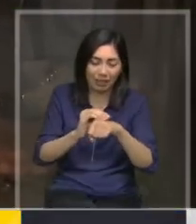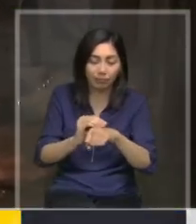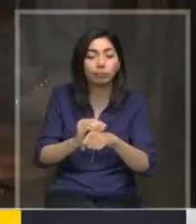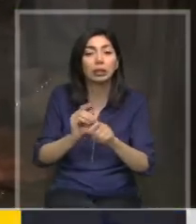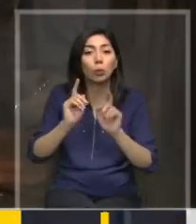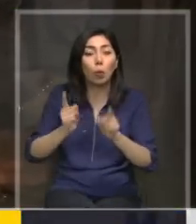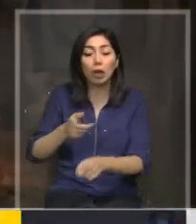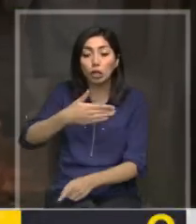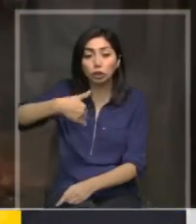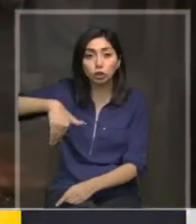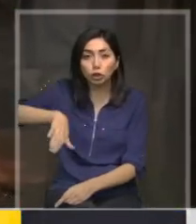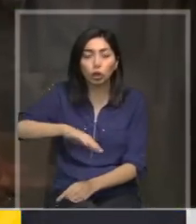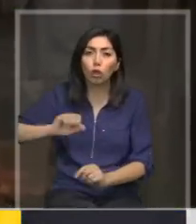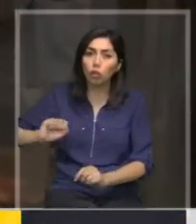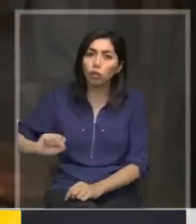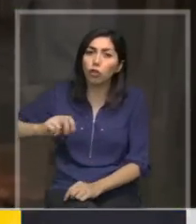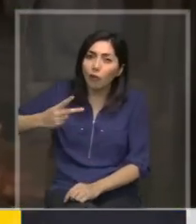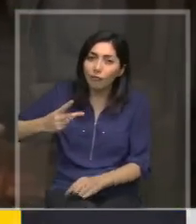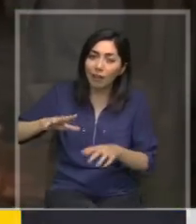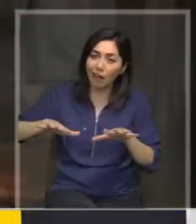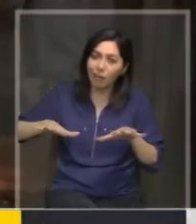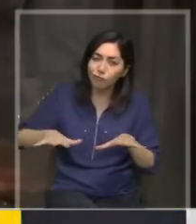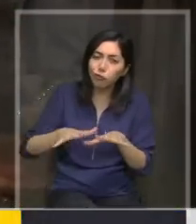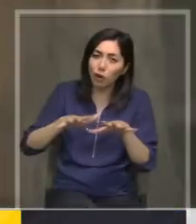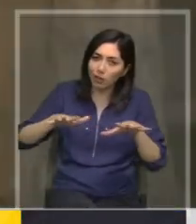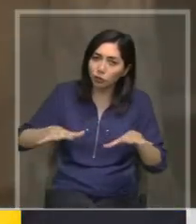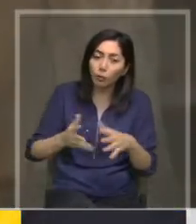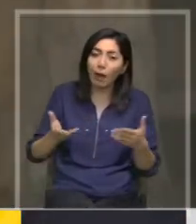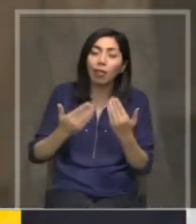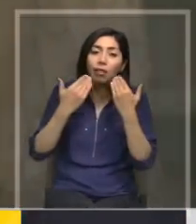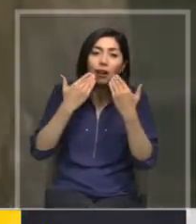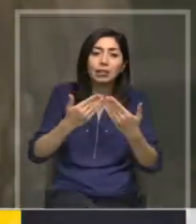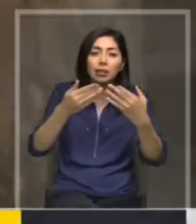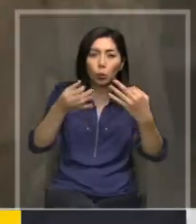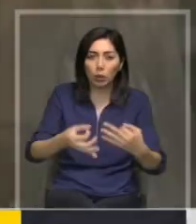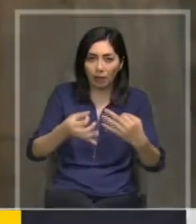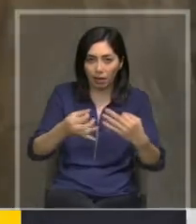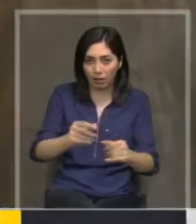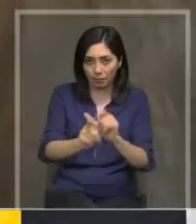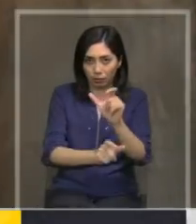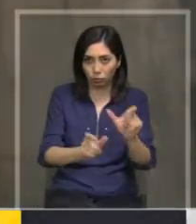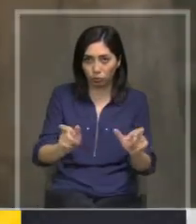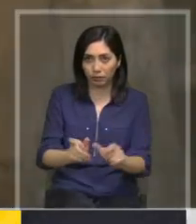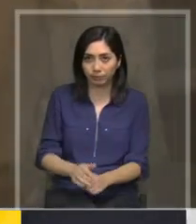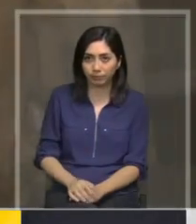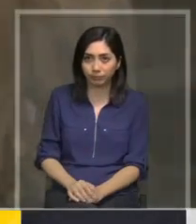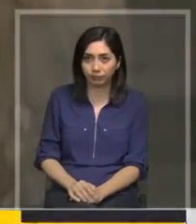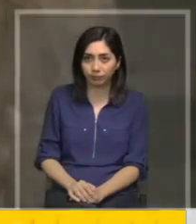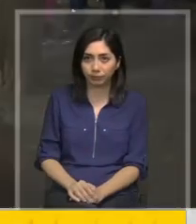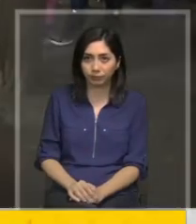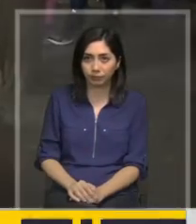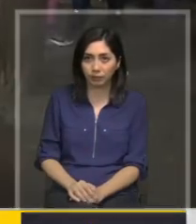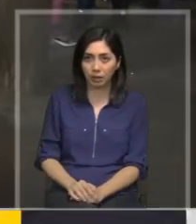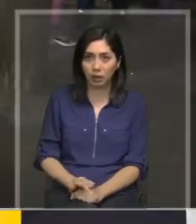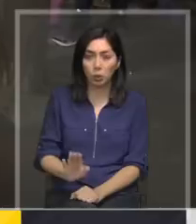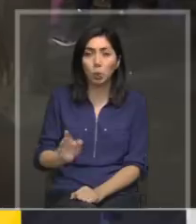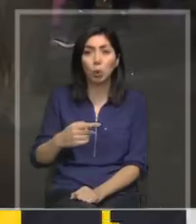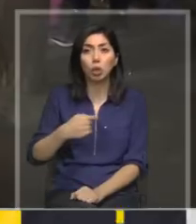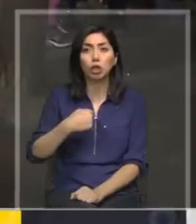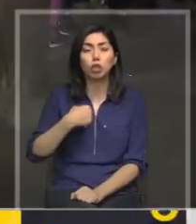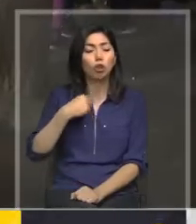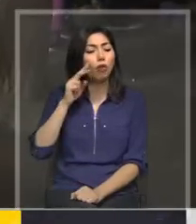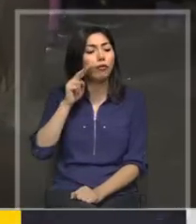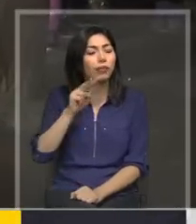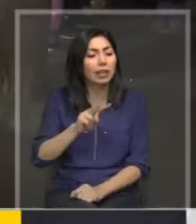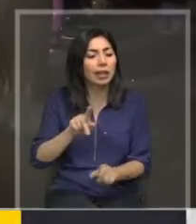esfuerzos para poder brindar seguridad y tranquilidad a nuestros vecinos. No, yo atrás hacia el frente porque vi como un maniquí, como un